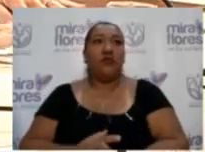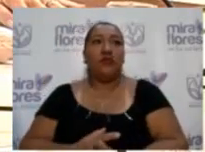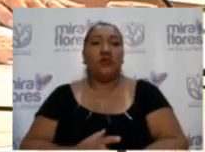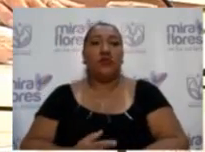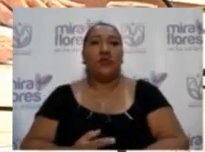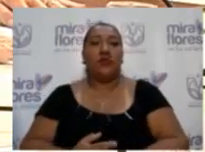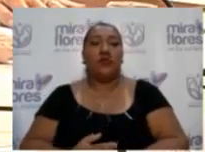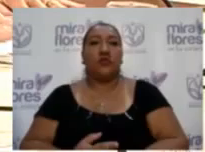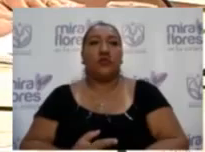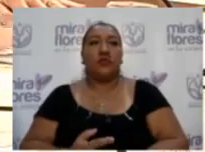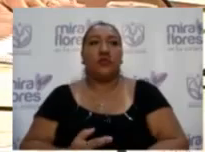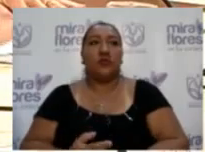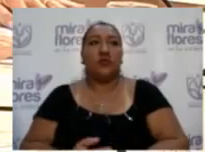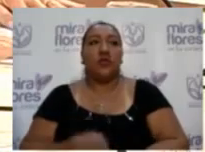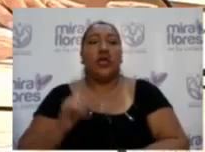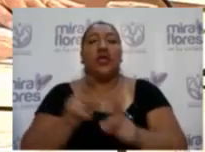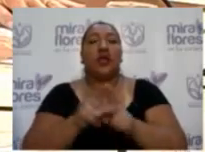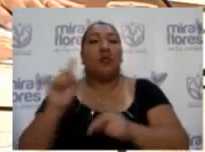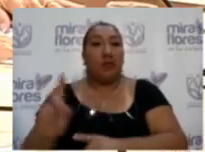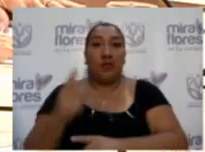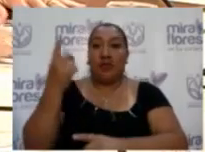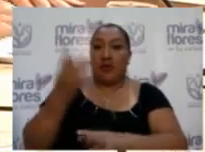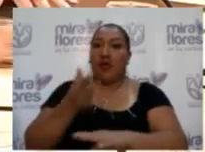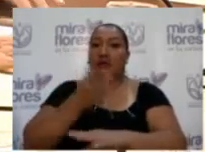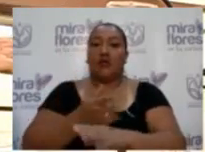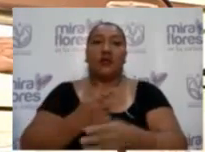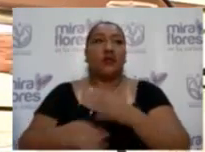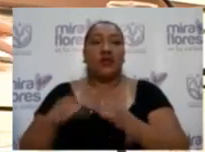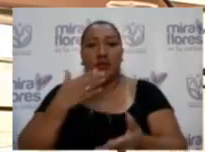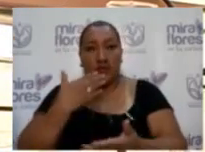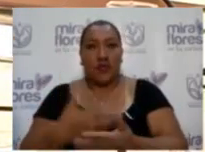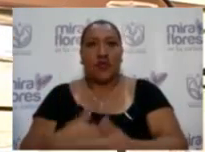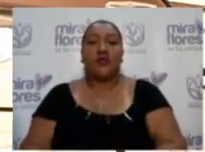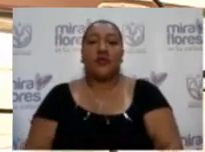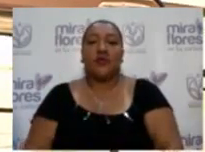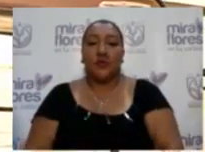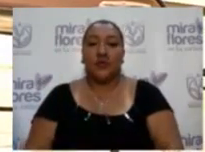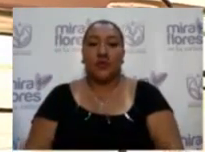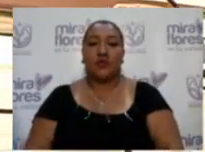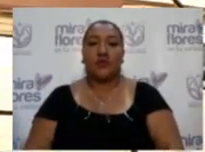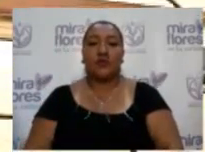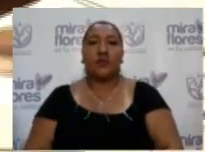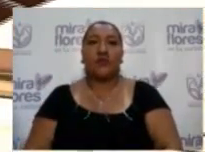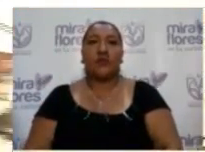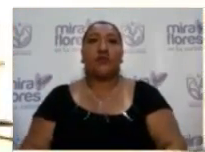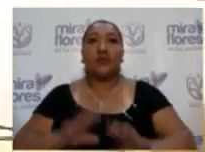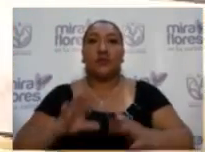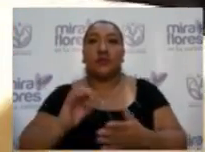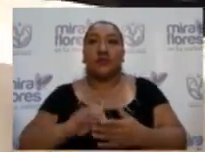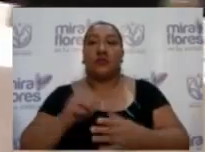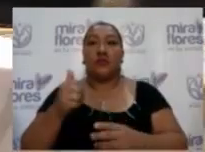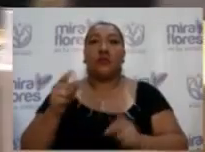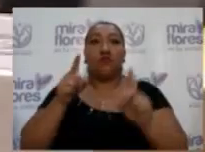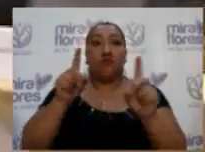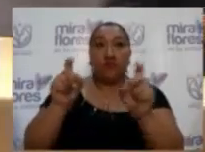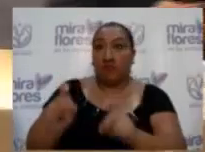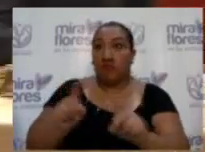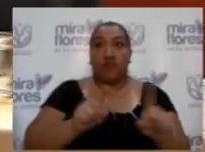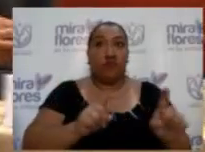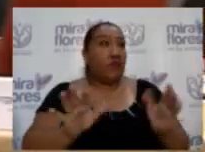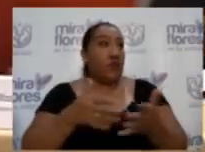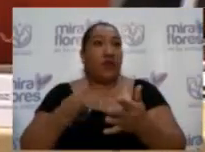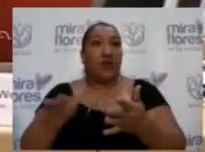una excelente ordenanza y es la primera a nivel nacional. Gracias. Muy bien, muchas gracias. No sé si tenemos alguna otra intervención. Si no